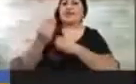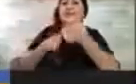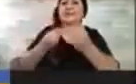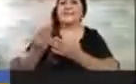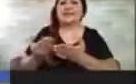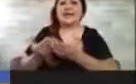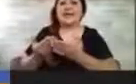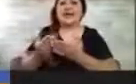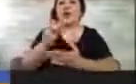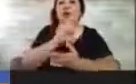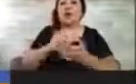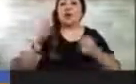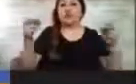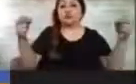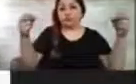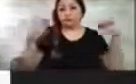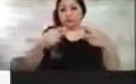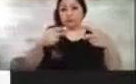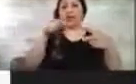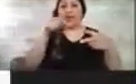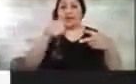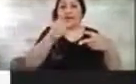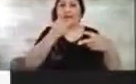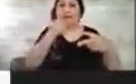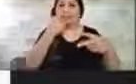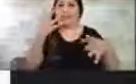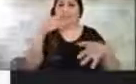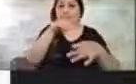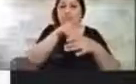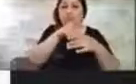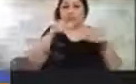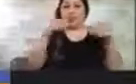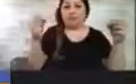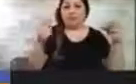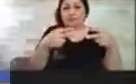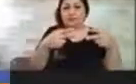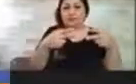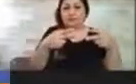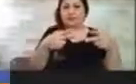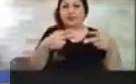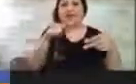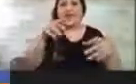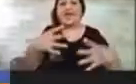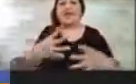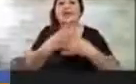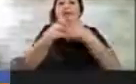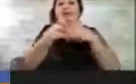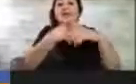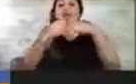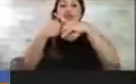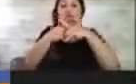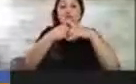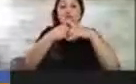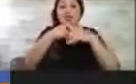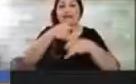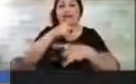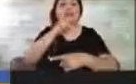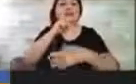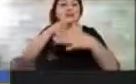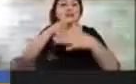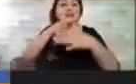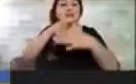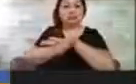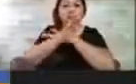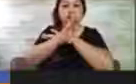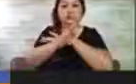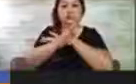en el relato del audio. De esta forma, llegamos a las redes sociales accesibles. Lo voy a pasar muy rápido porque creo que ya de tiempo voy